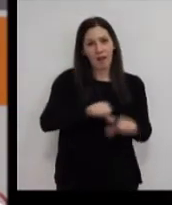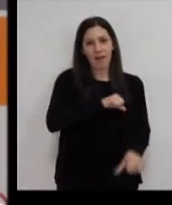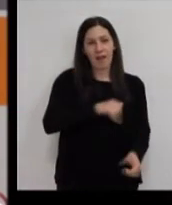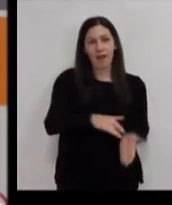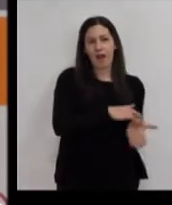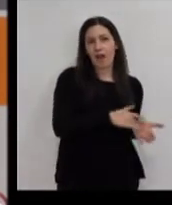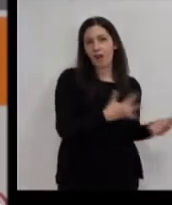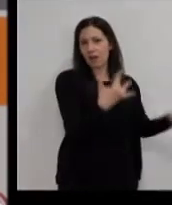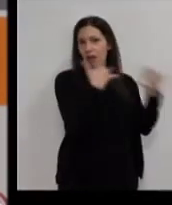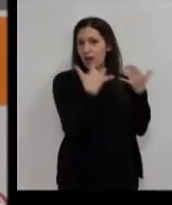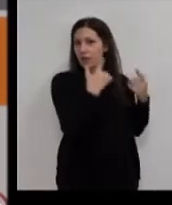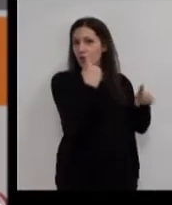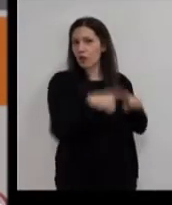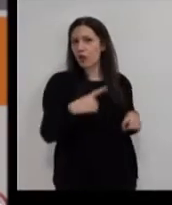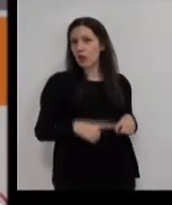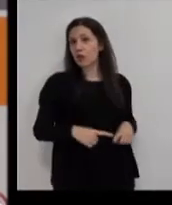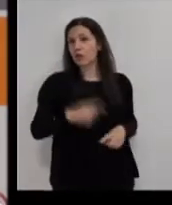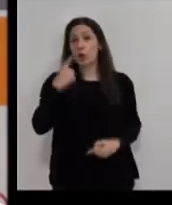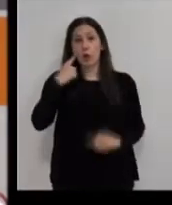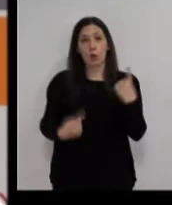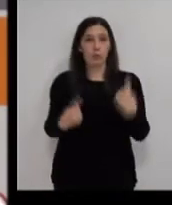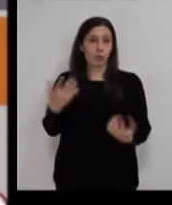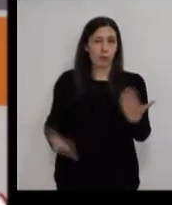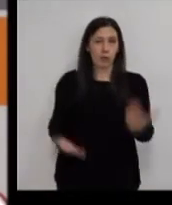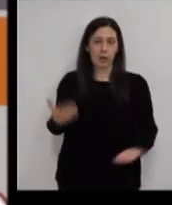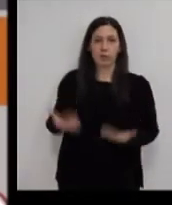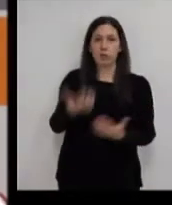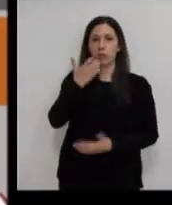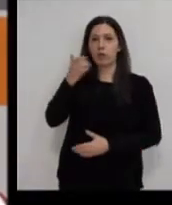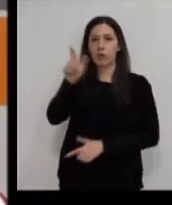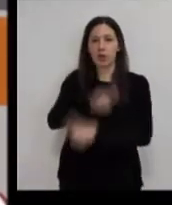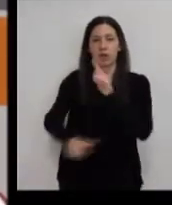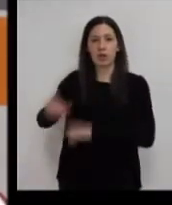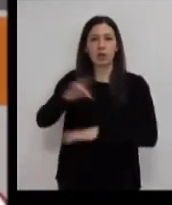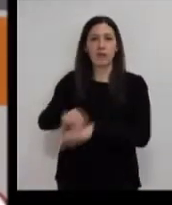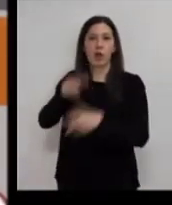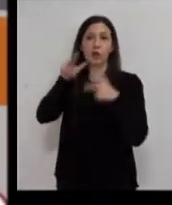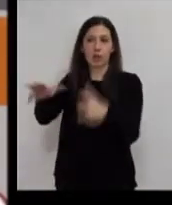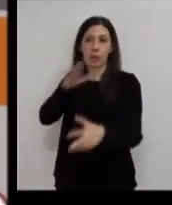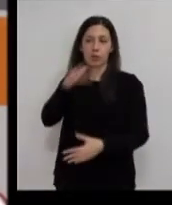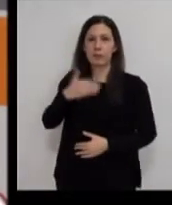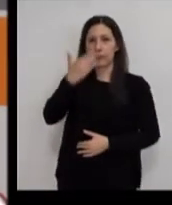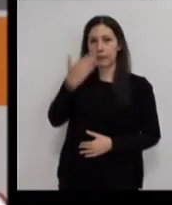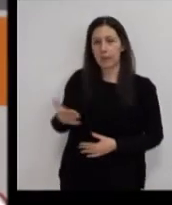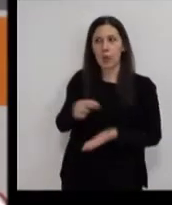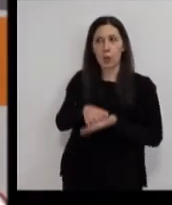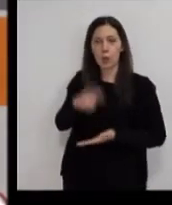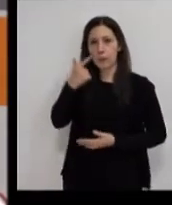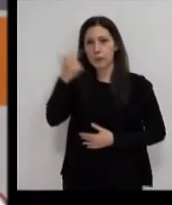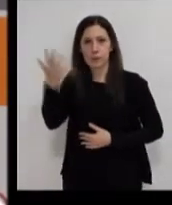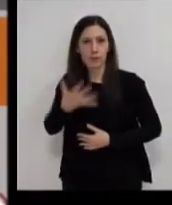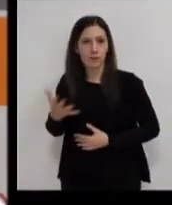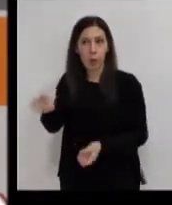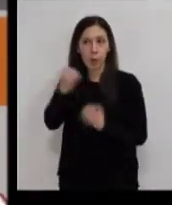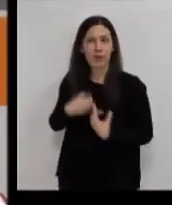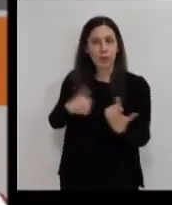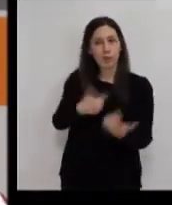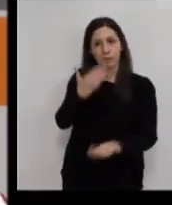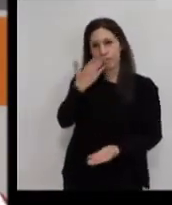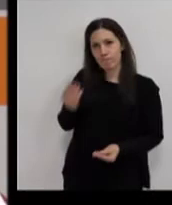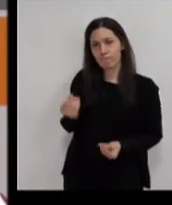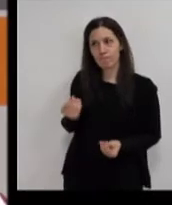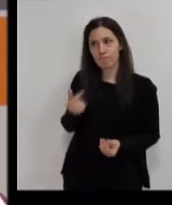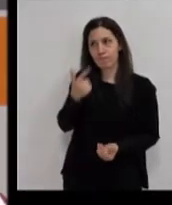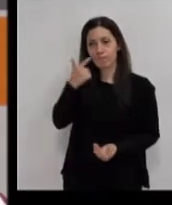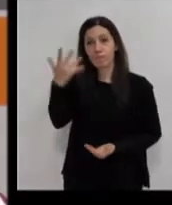lo que les dicen otras personas que han viajado que lo que les aconsejan a lo mejor en la agencia de viajes, hoteles, porque no se fían, porque no